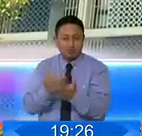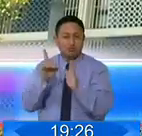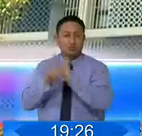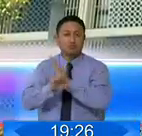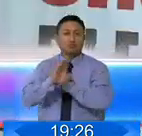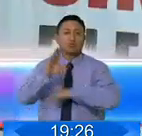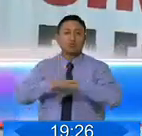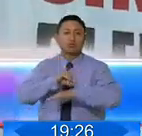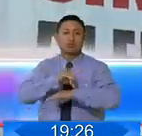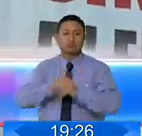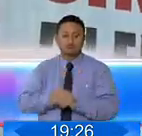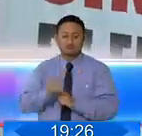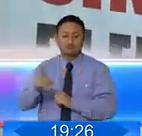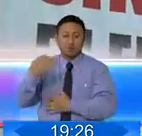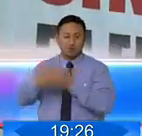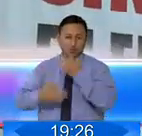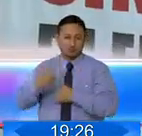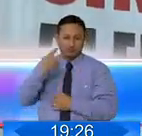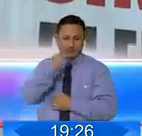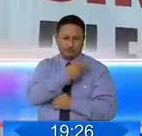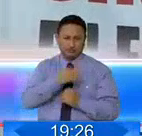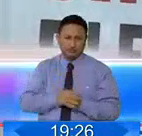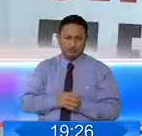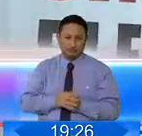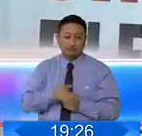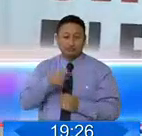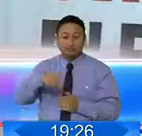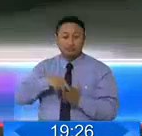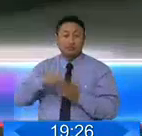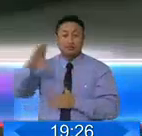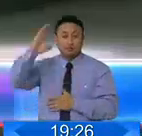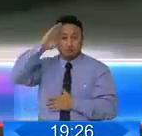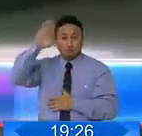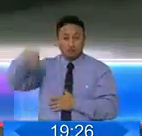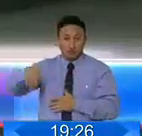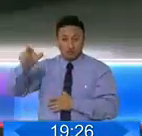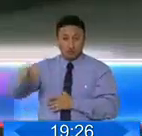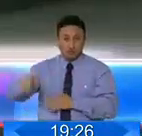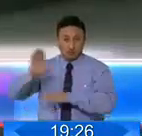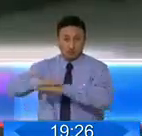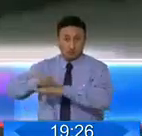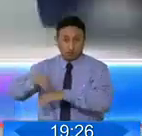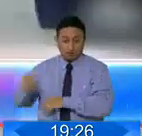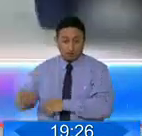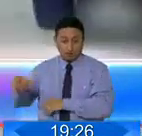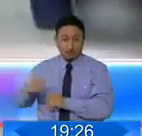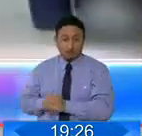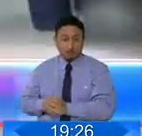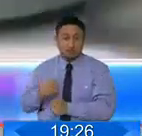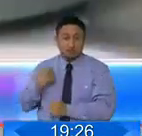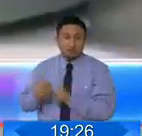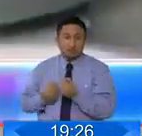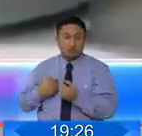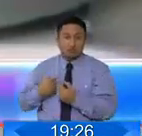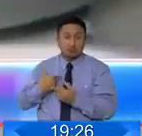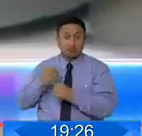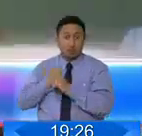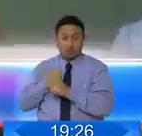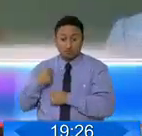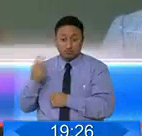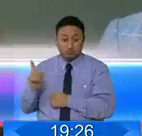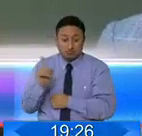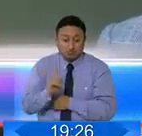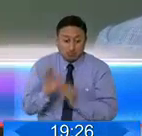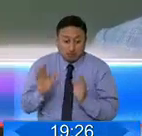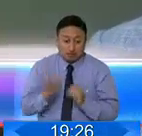denuncia por presunto fraude procesal, argumentando que en el caso de los policías involucrados, los uniformados únicamente cumplieron con su deber.